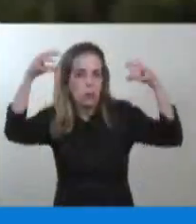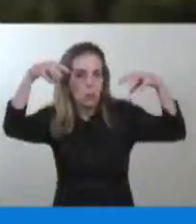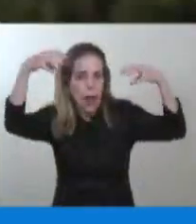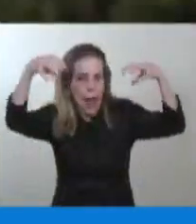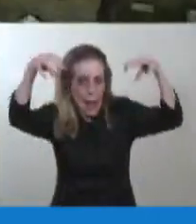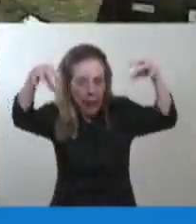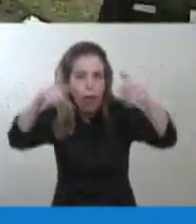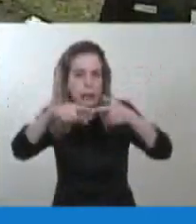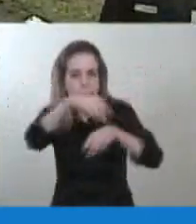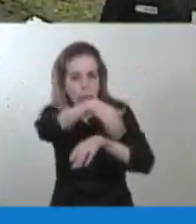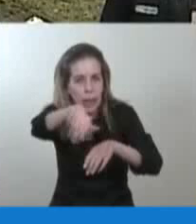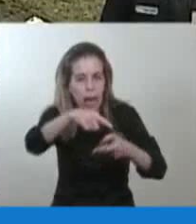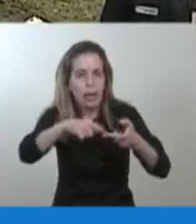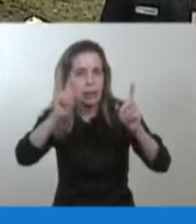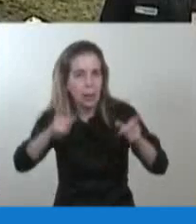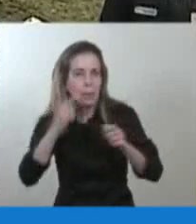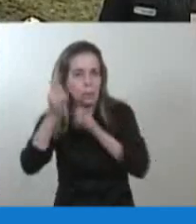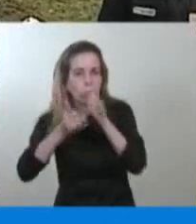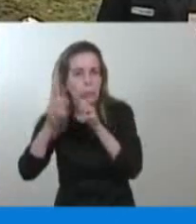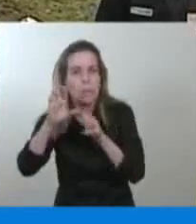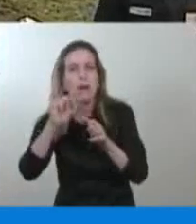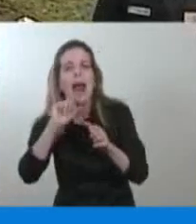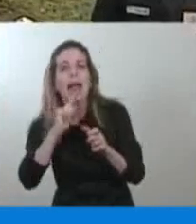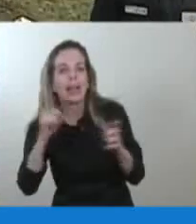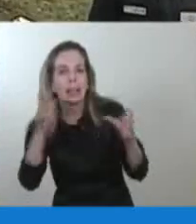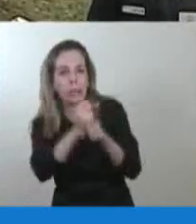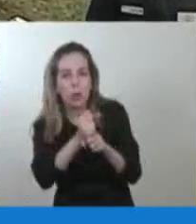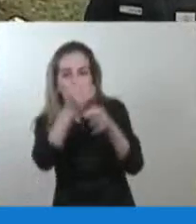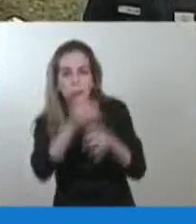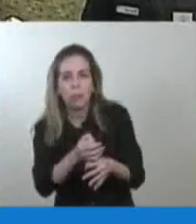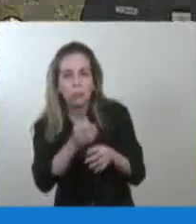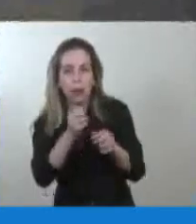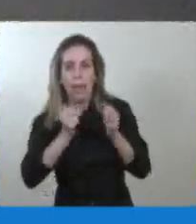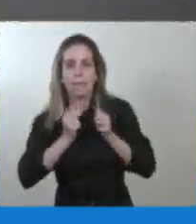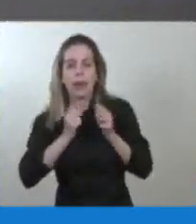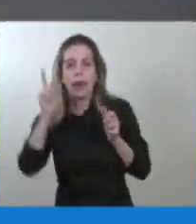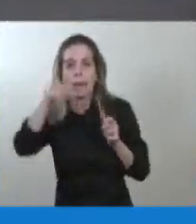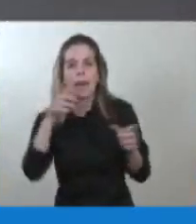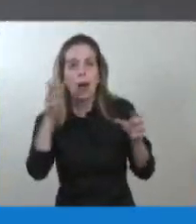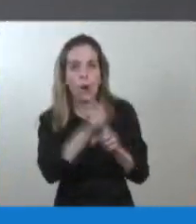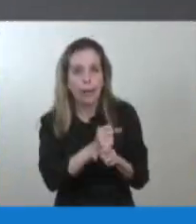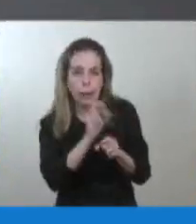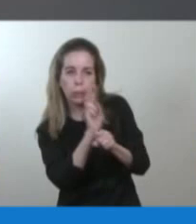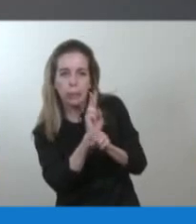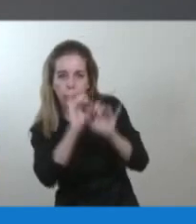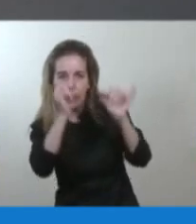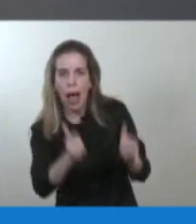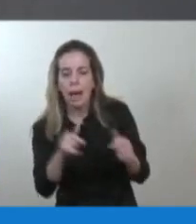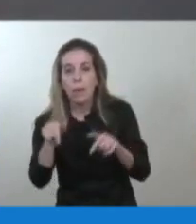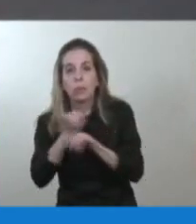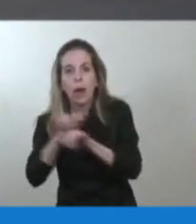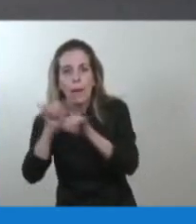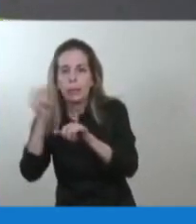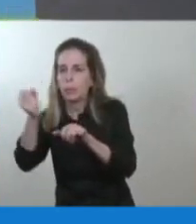también estas paradas seguras pero incluye un anuncio que no debe